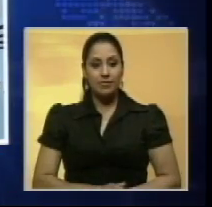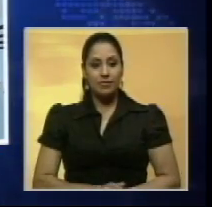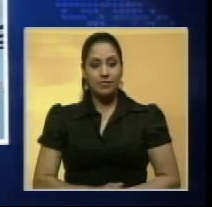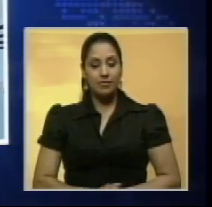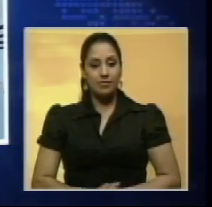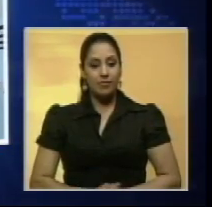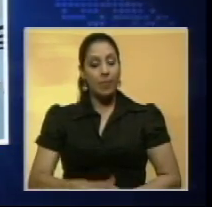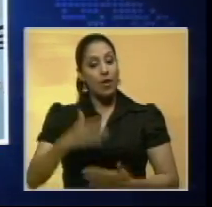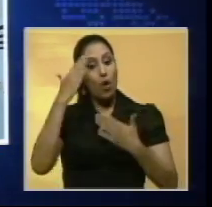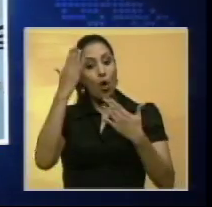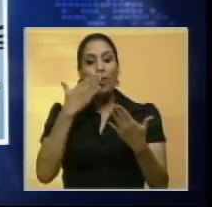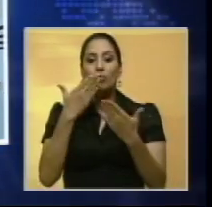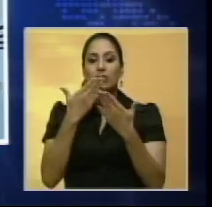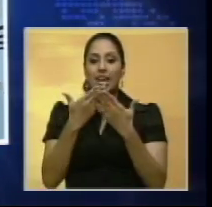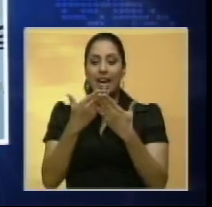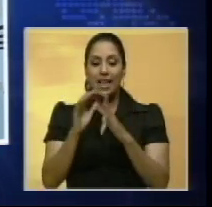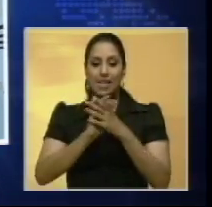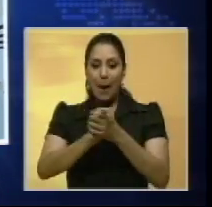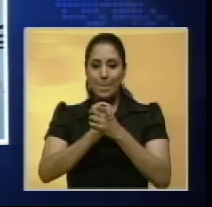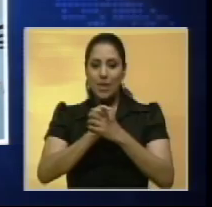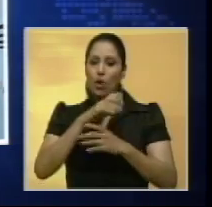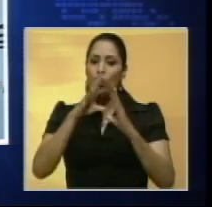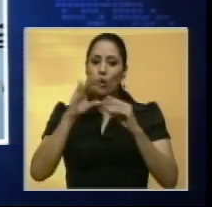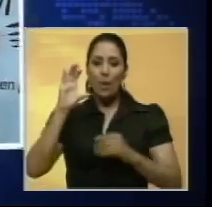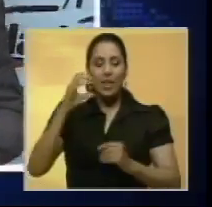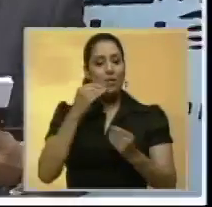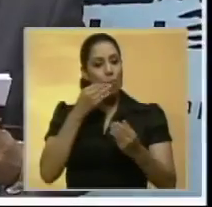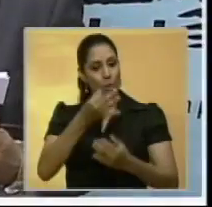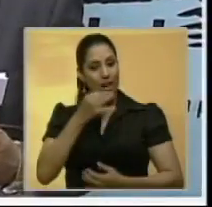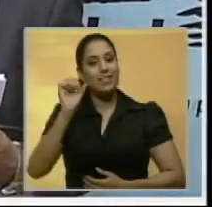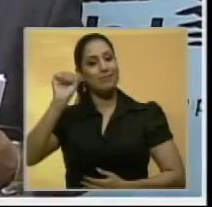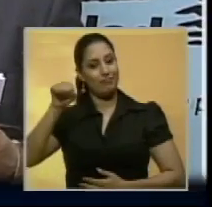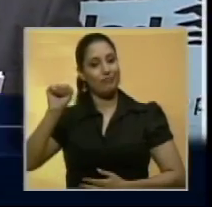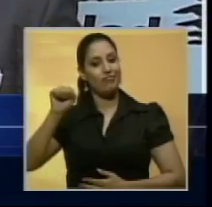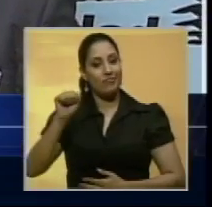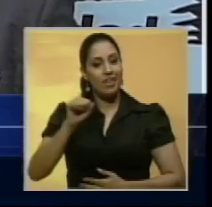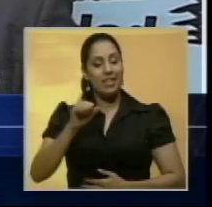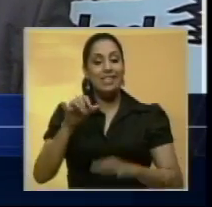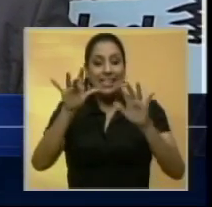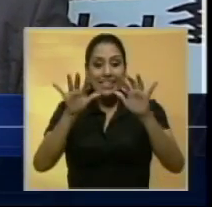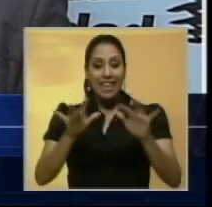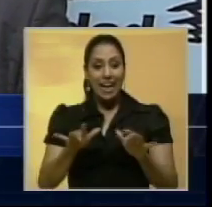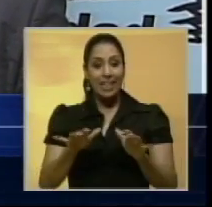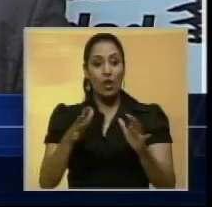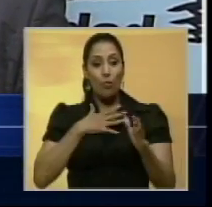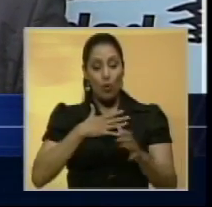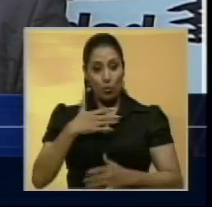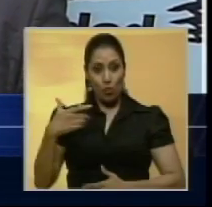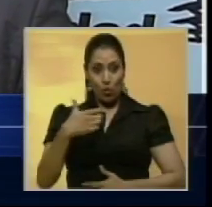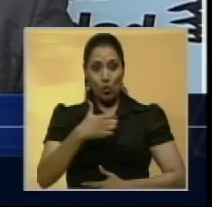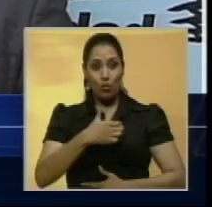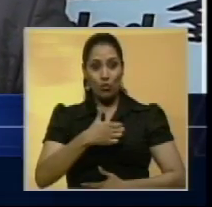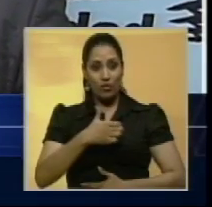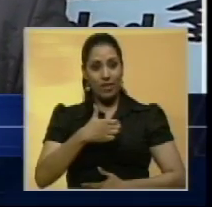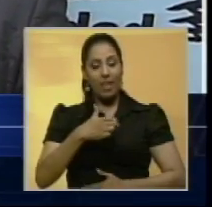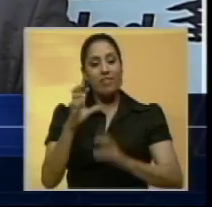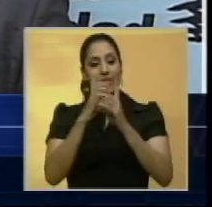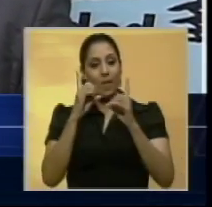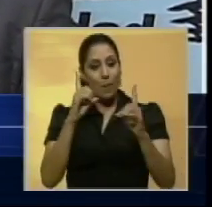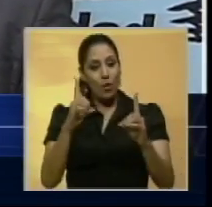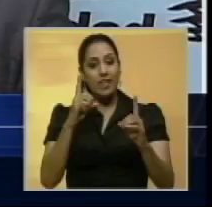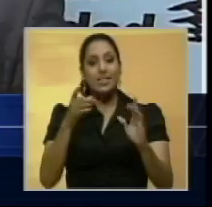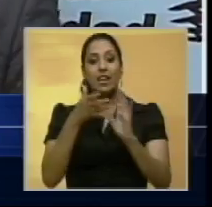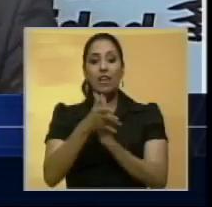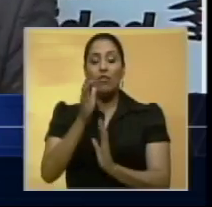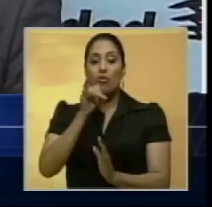cuéntanos. Hola, muchísimas gracias, amigos de todo el país. Muy buenas tardes. En efecto, el secretario ejecutivo de la Mesa de la Unidad Democrática,